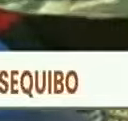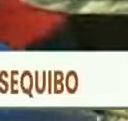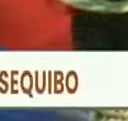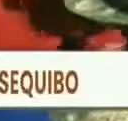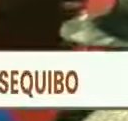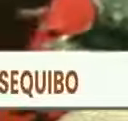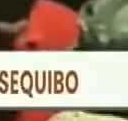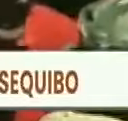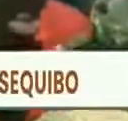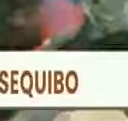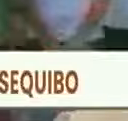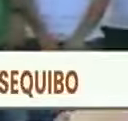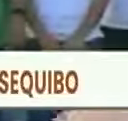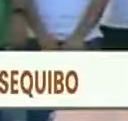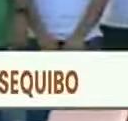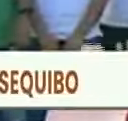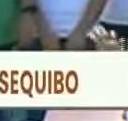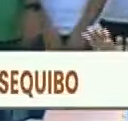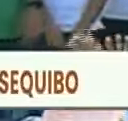Buenas tardes, ¿cómo están?